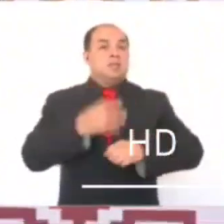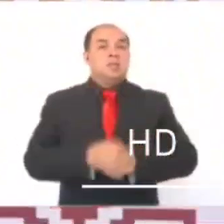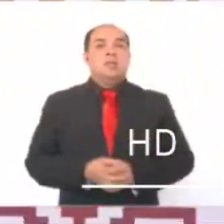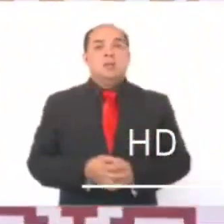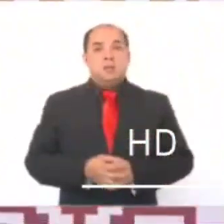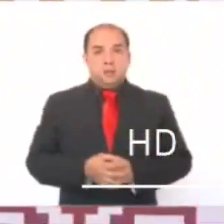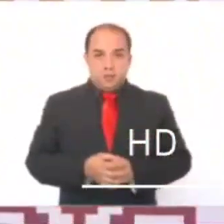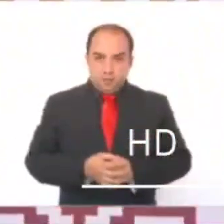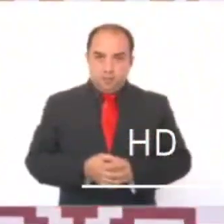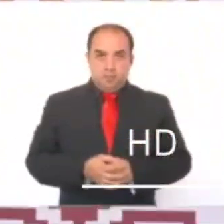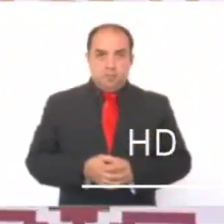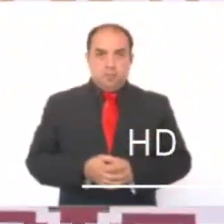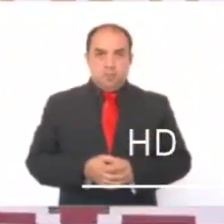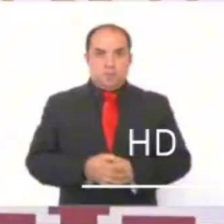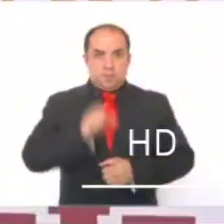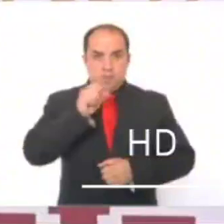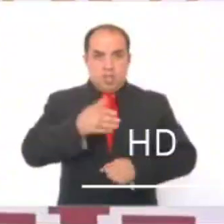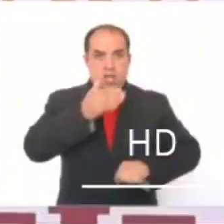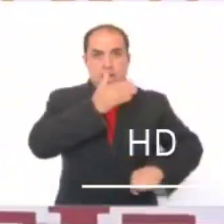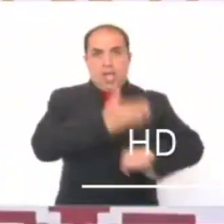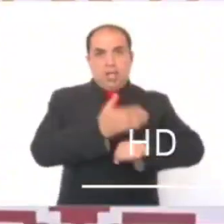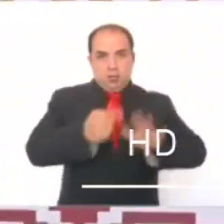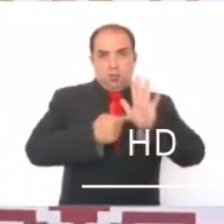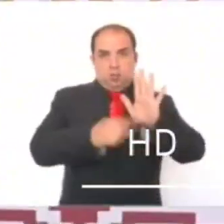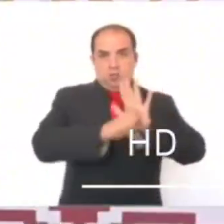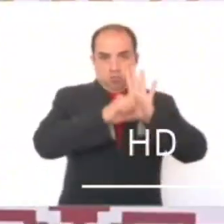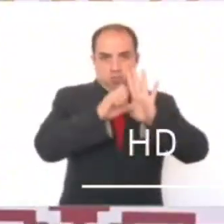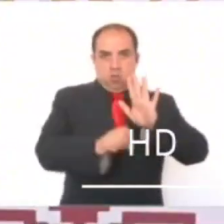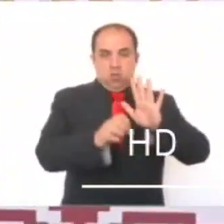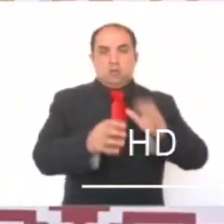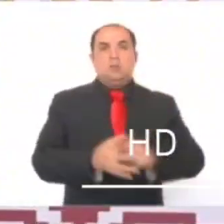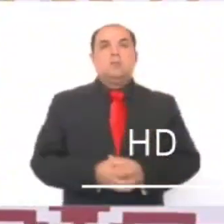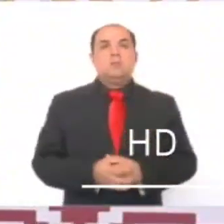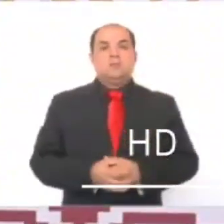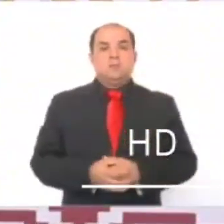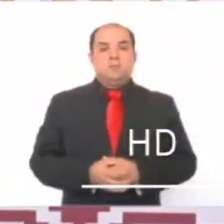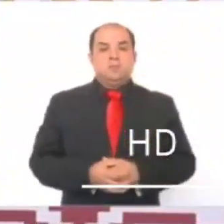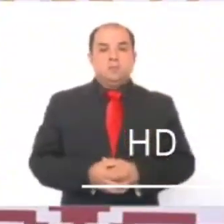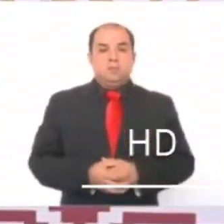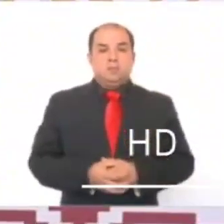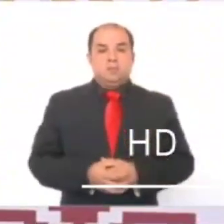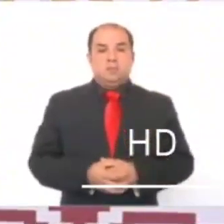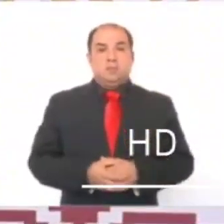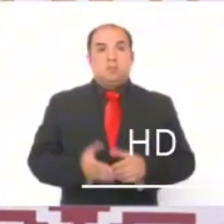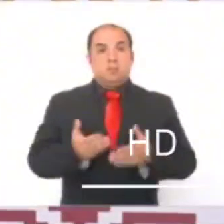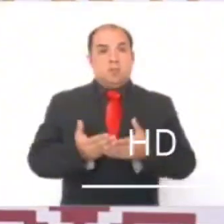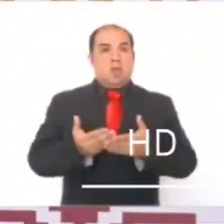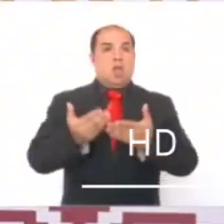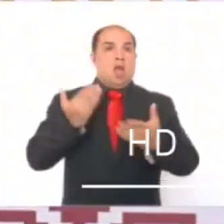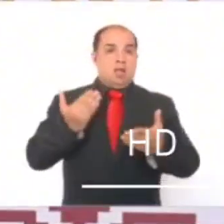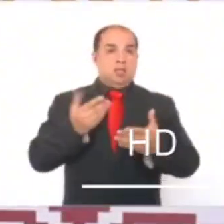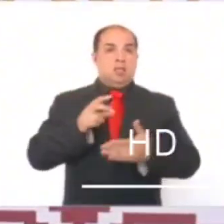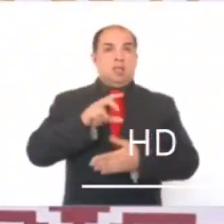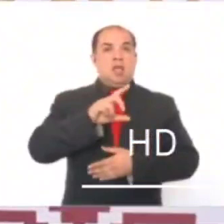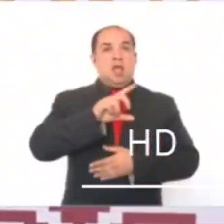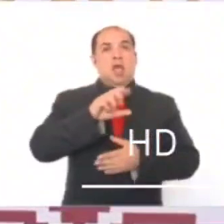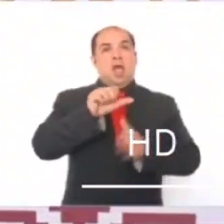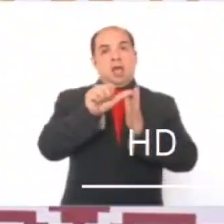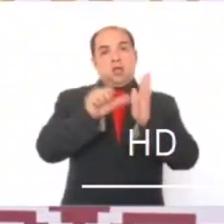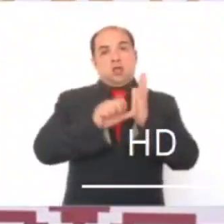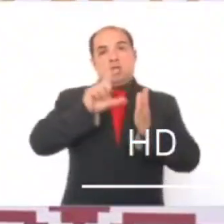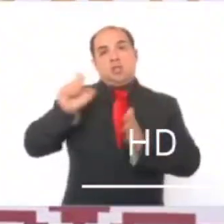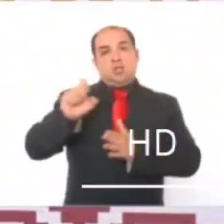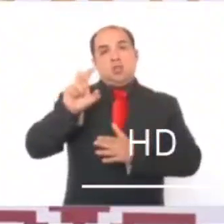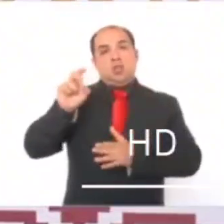inhibitoria y de castigo ejemplar. Pasamos de un artículo 130 que